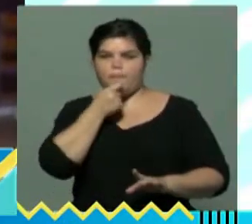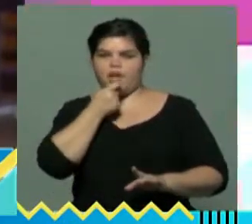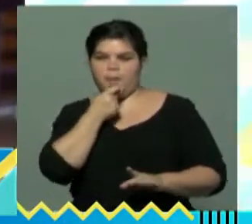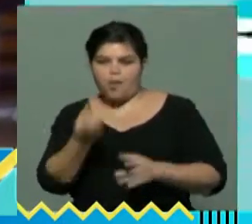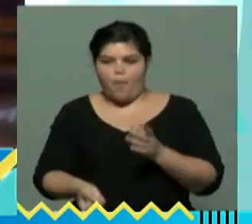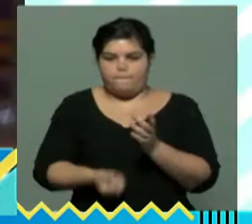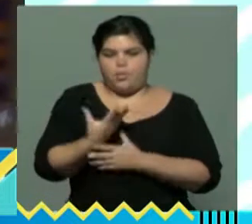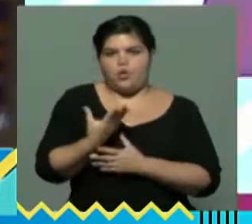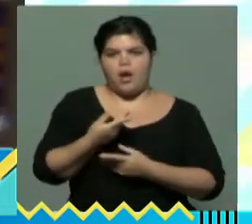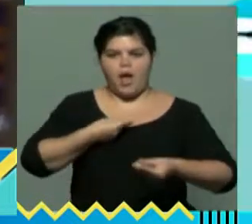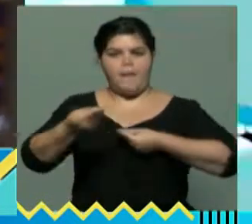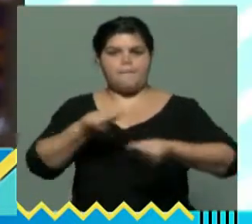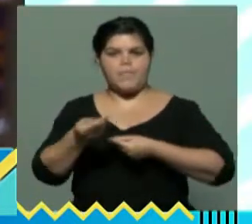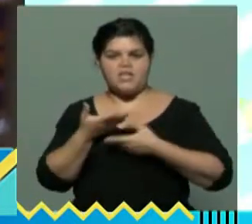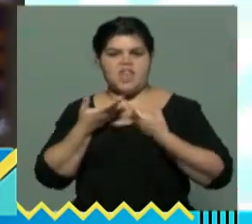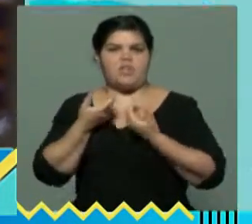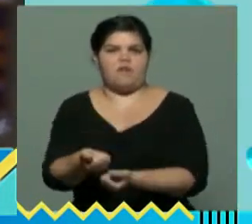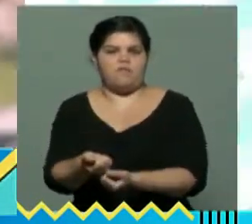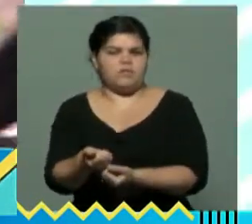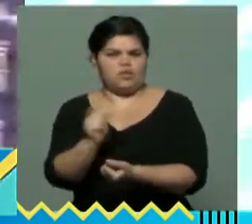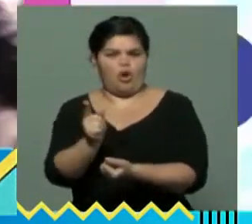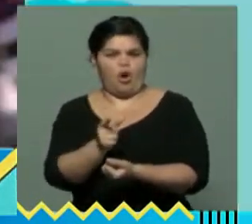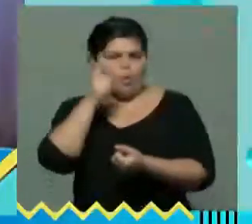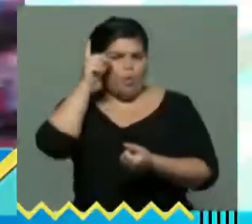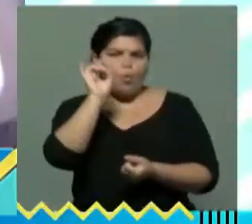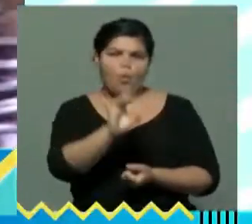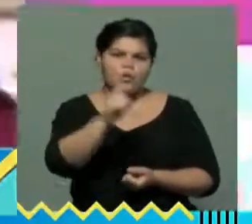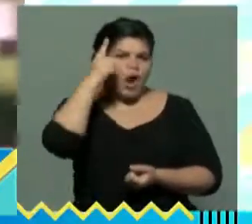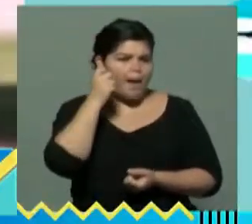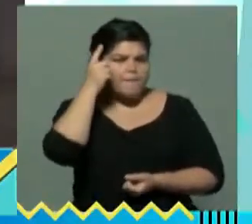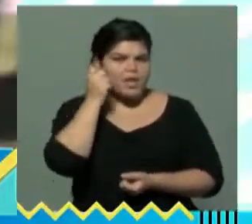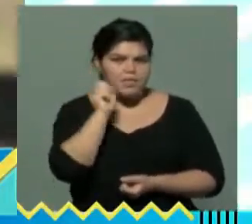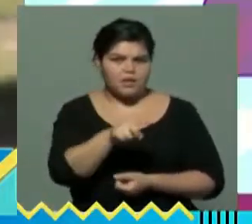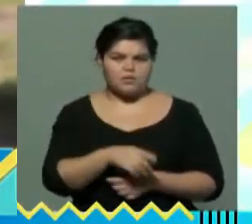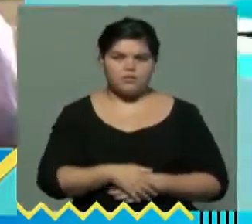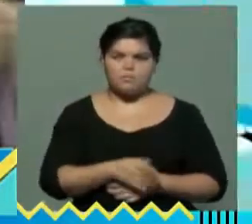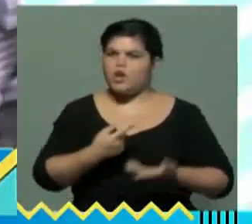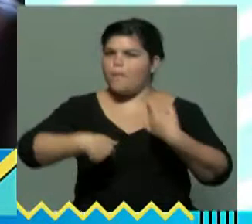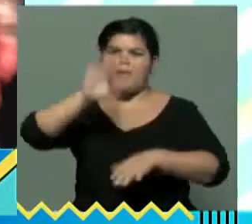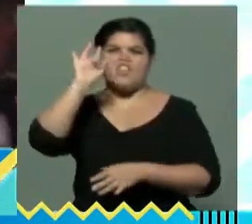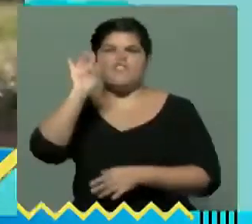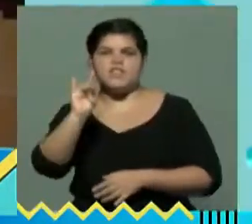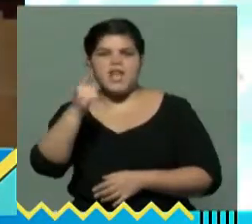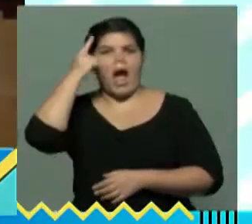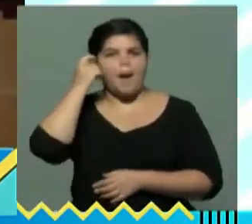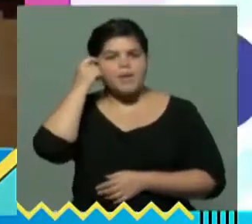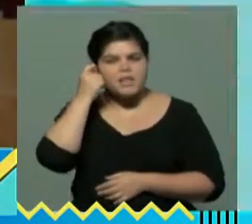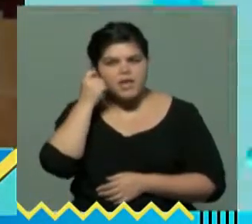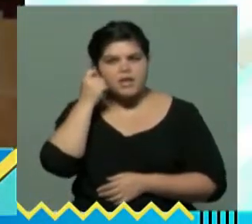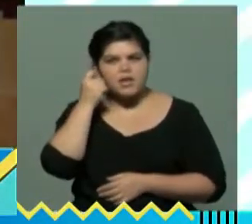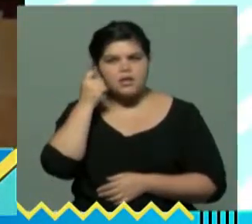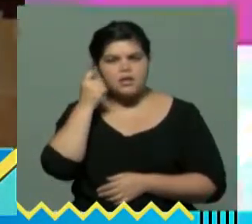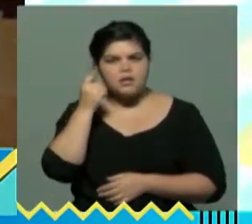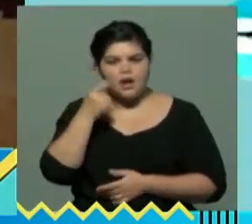desarrollar destrezas empresariales, sino lo más difícil es aprender a aprender, ¿no?, por la velocidad con